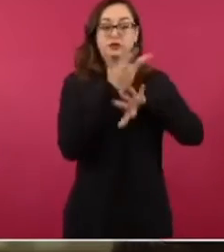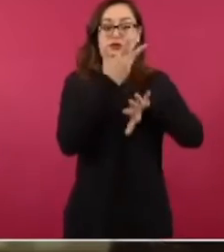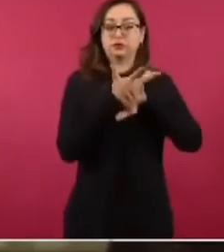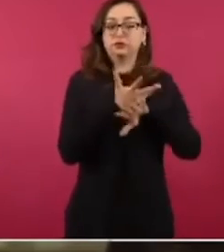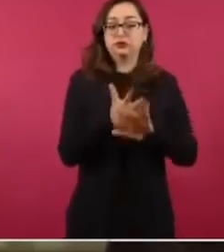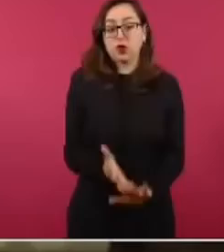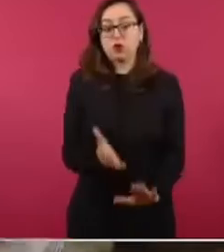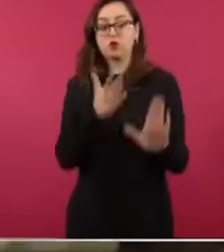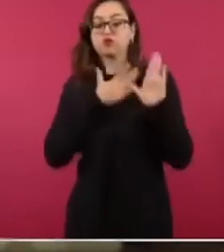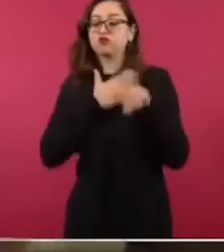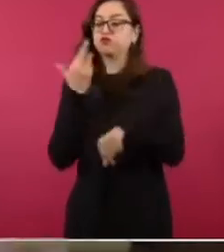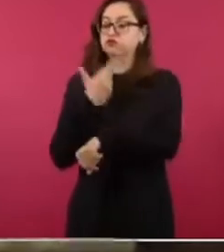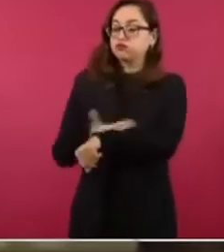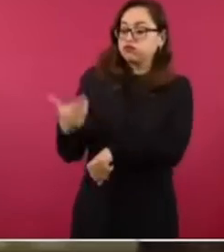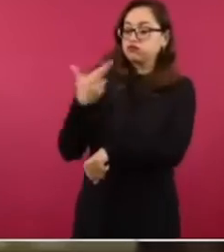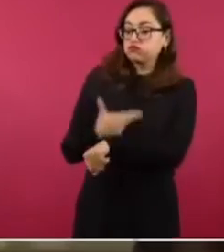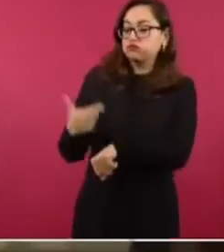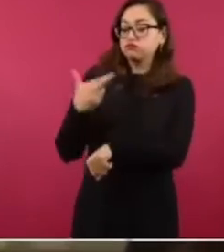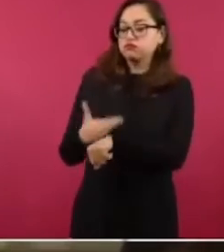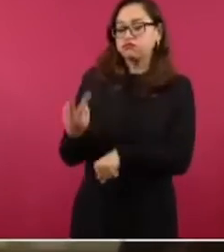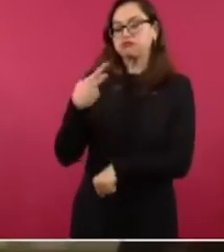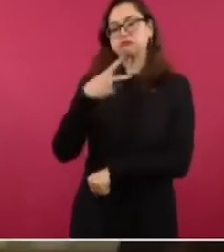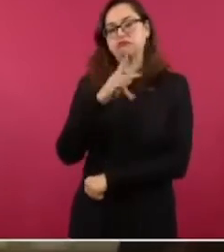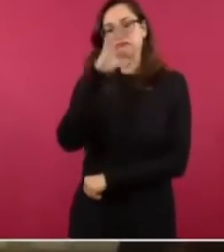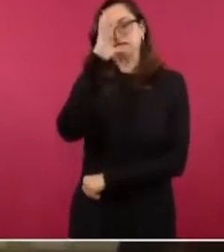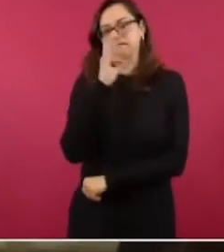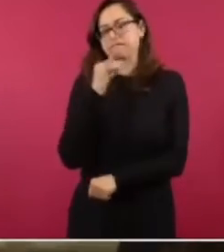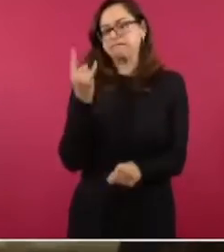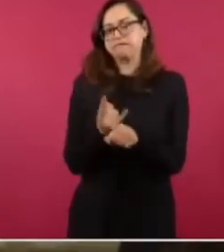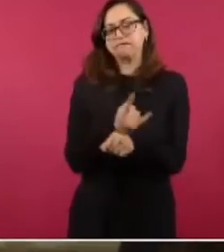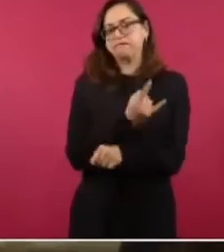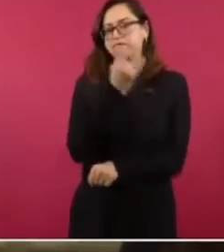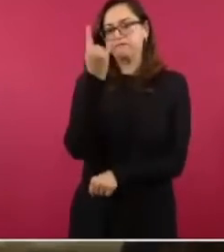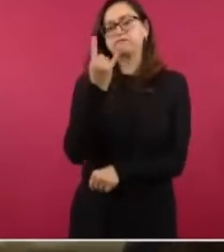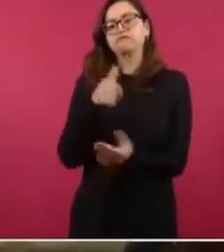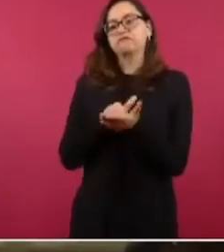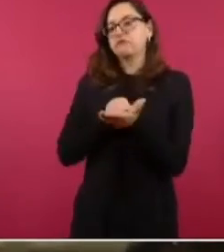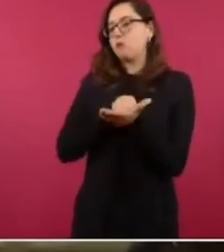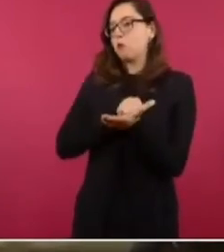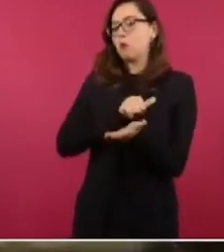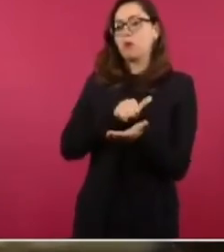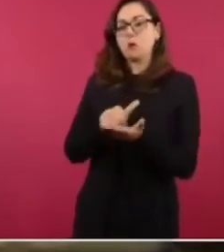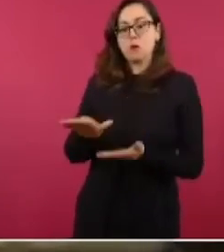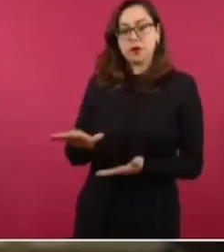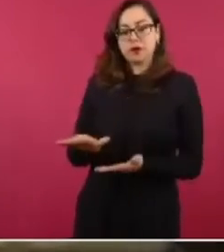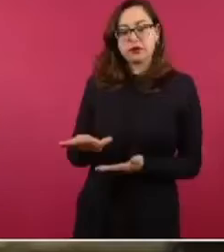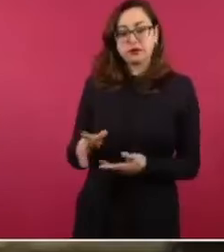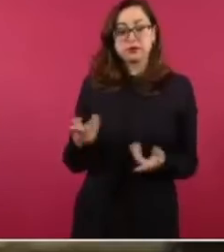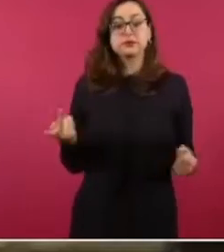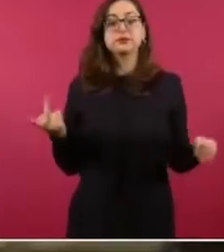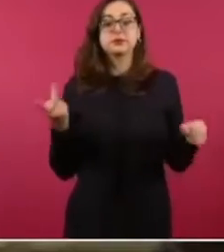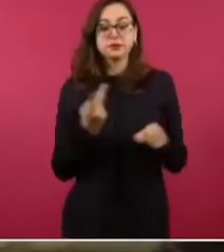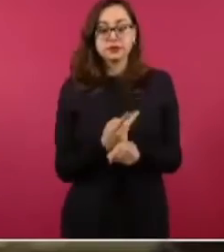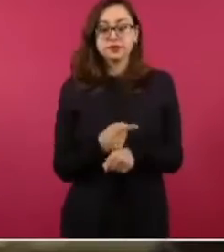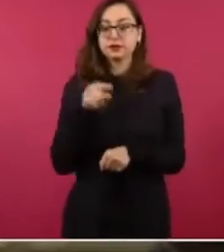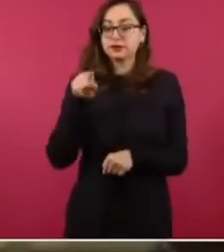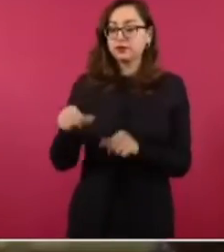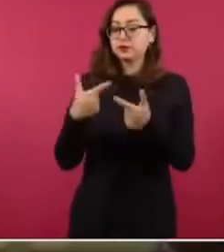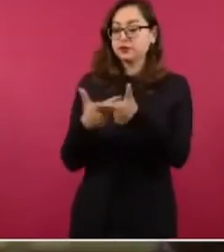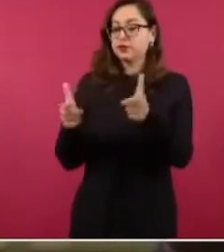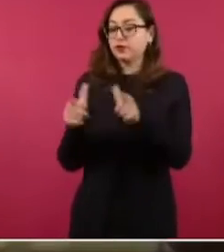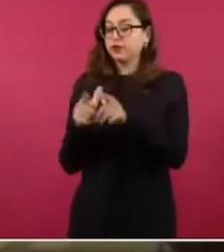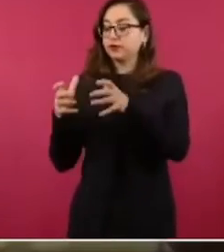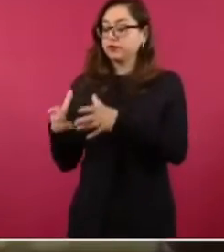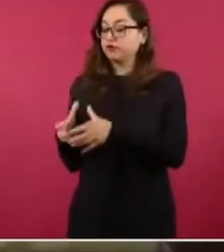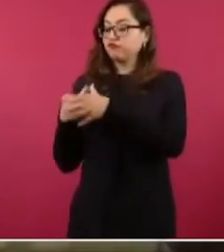con las que ellos iban, unas sí pasaron a Estados Unidos. De hecho, nosotros platicamos con algunos migrantes y sus esposas,